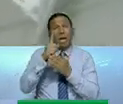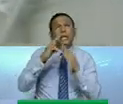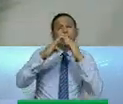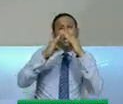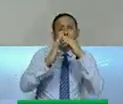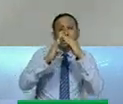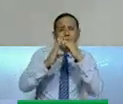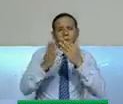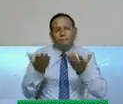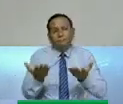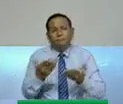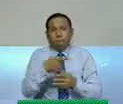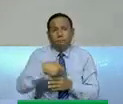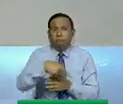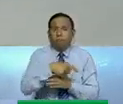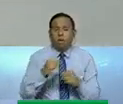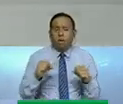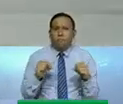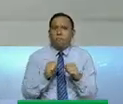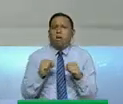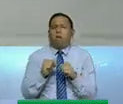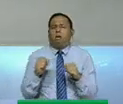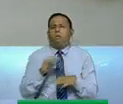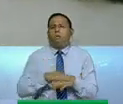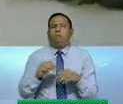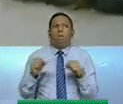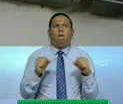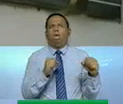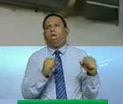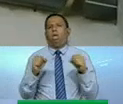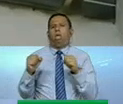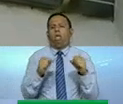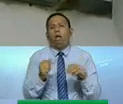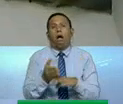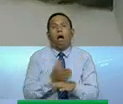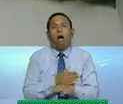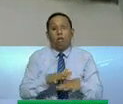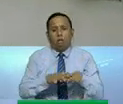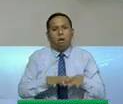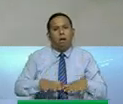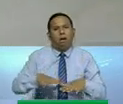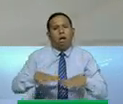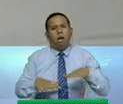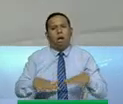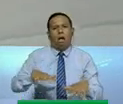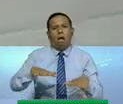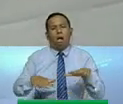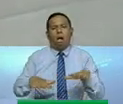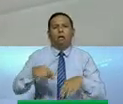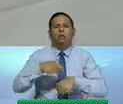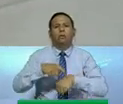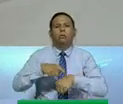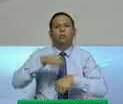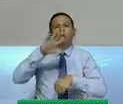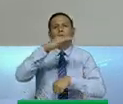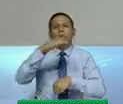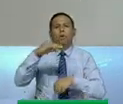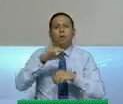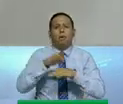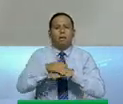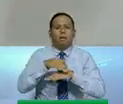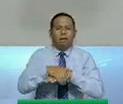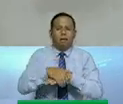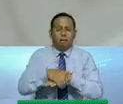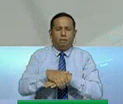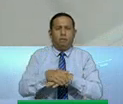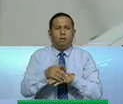Imagínense el susto por parte del temblor. Comenzaba la tierra ya a moverse, 5:30 de la tarde, y aparte del